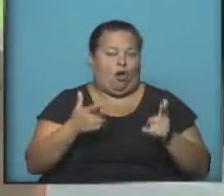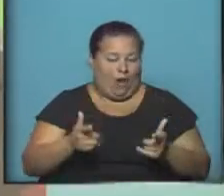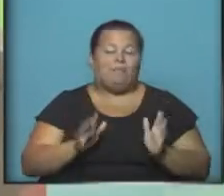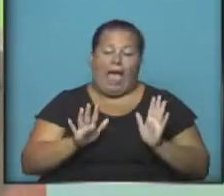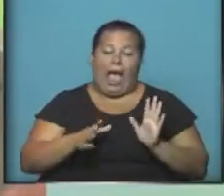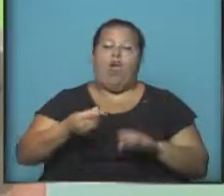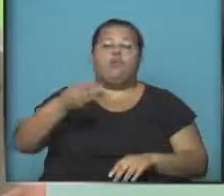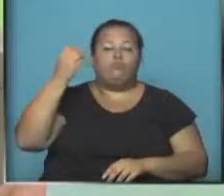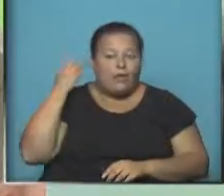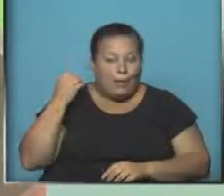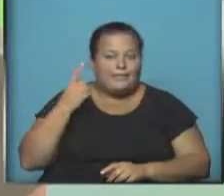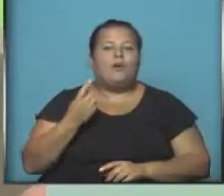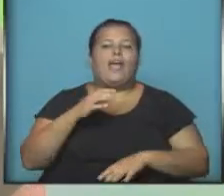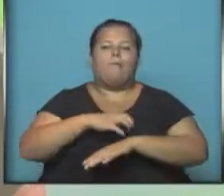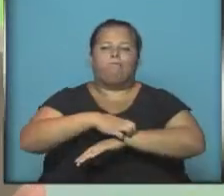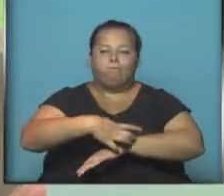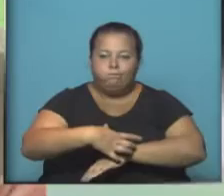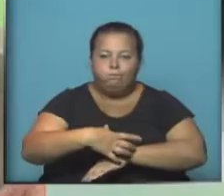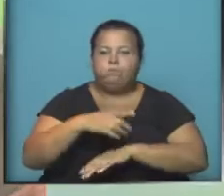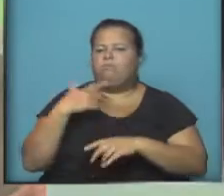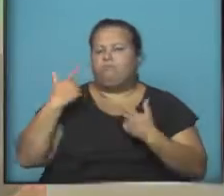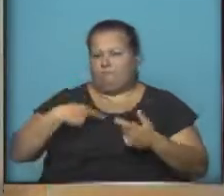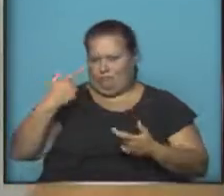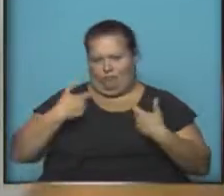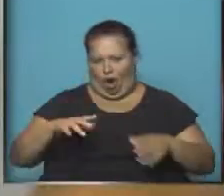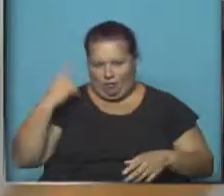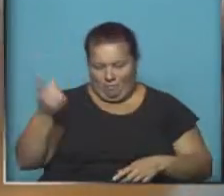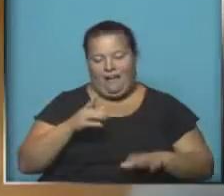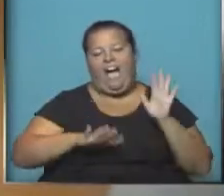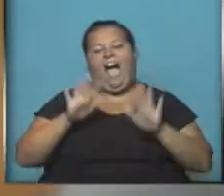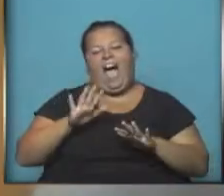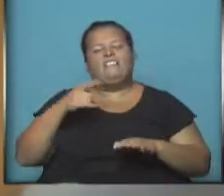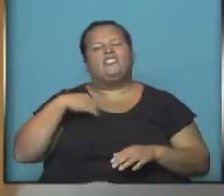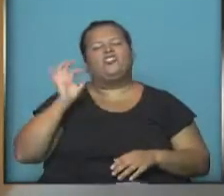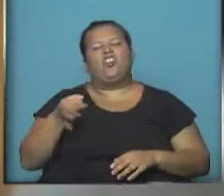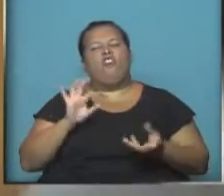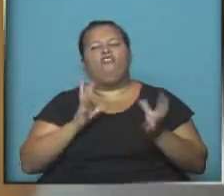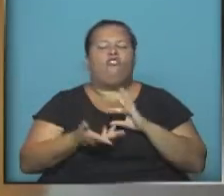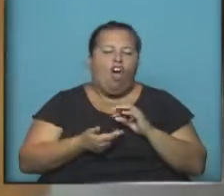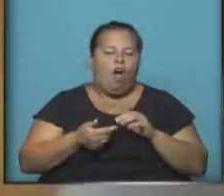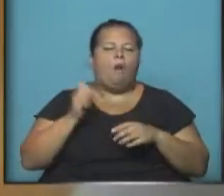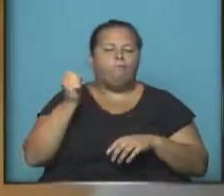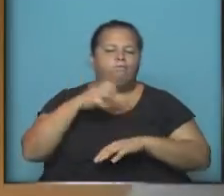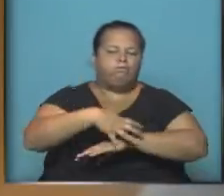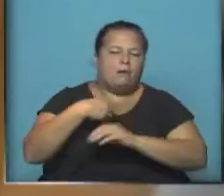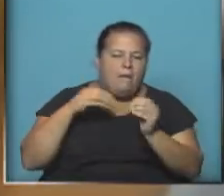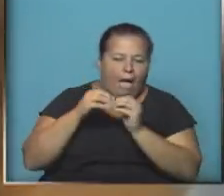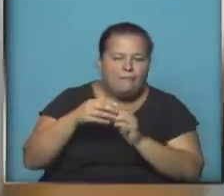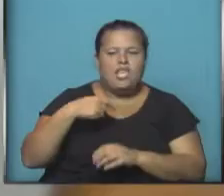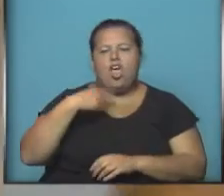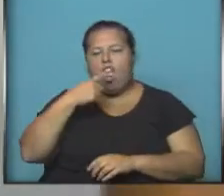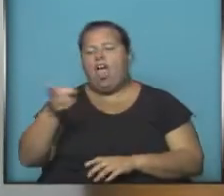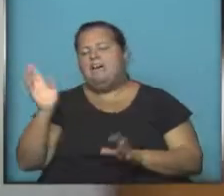muchas veces, primero porque el esguince es una patología muy frecuente, entonces a veces uno ya sabe más o menos, tuvo un esguince un amigo, un conocido,